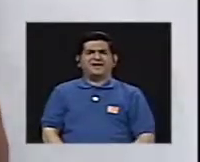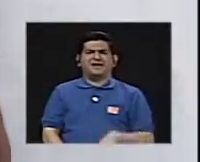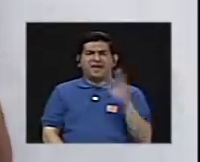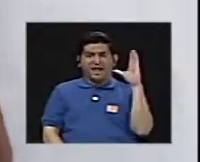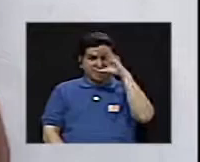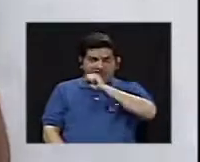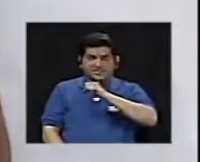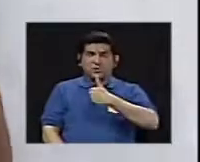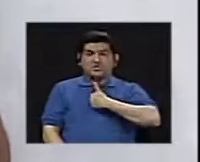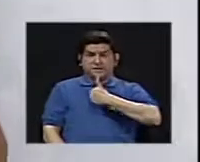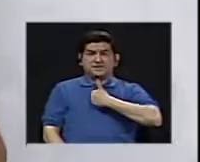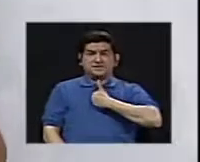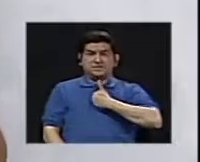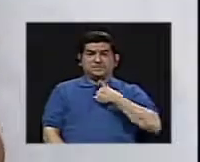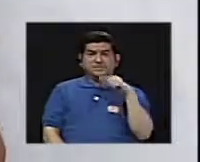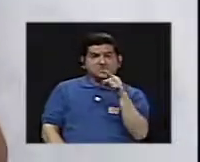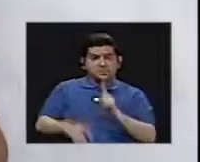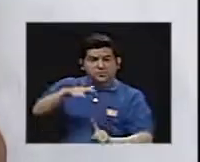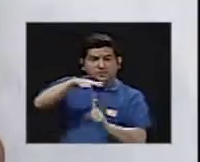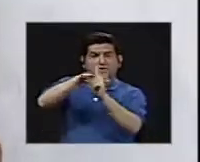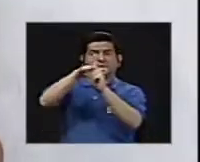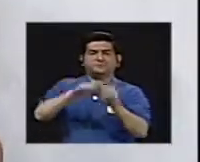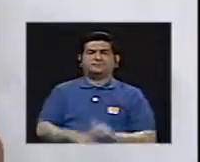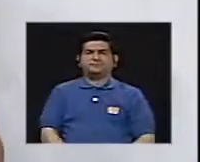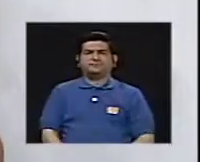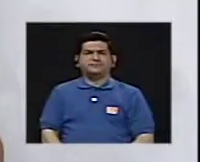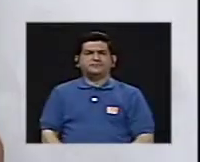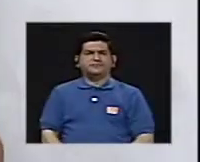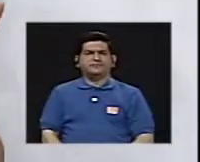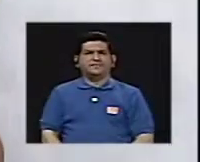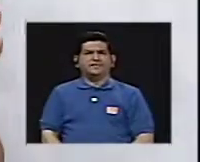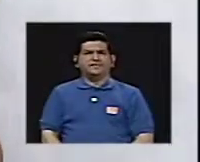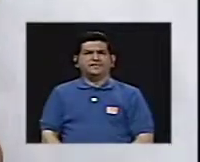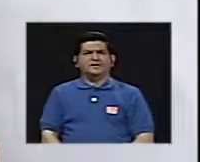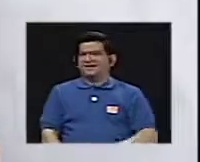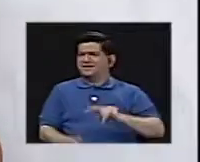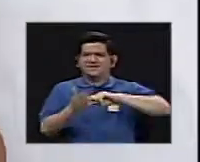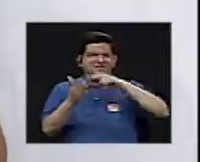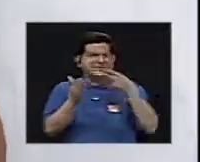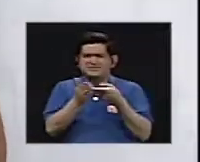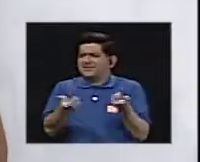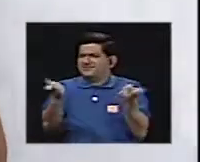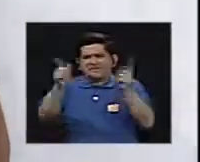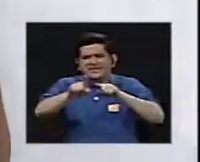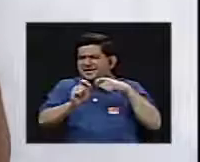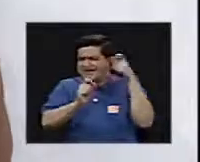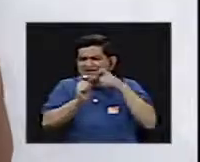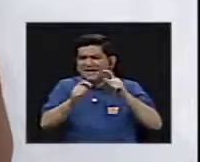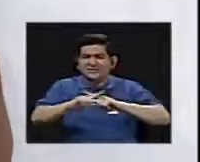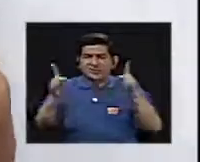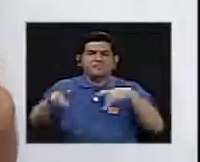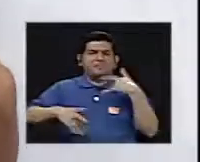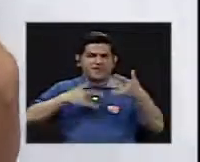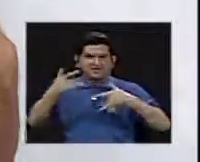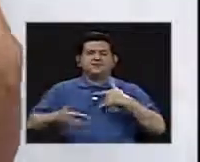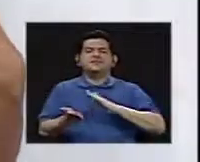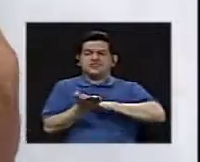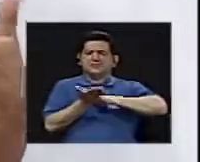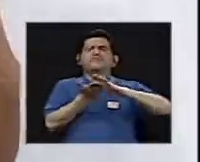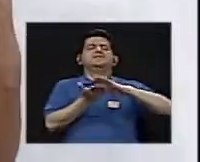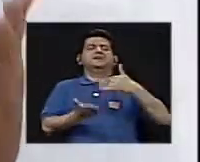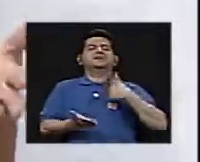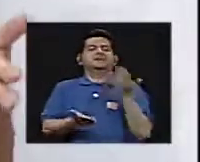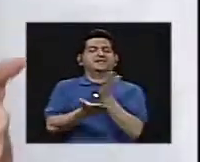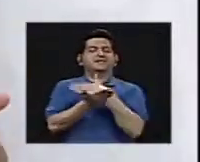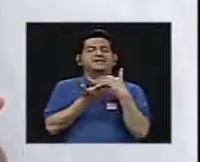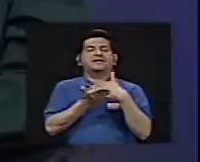reconocerse también, de cierta manera, no es el término, o sea, no es que eso es lo que ocurre, pero de cierta manera, de sentirse dignos de tener